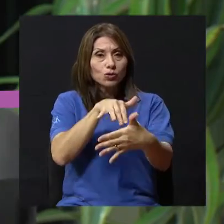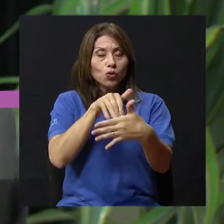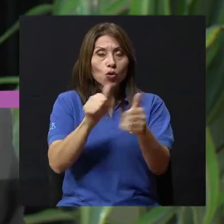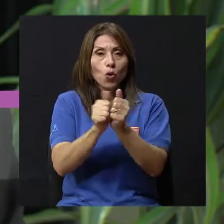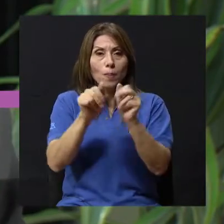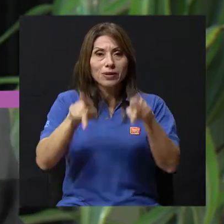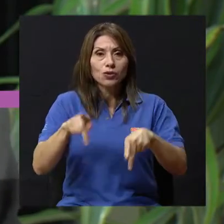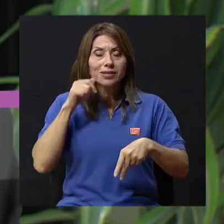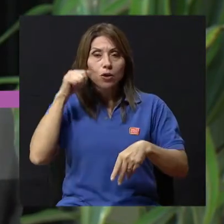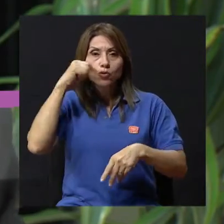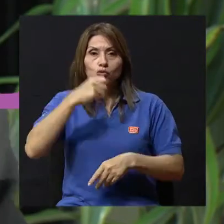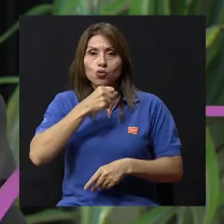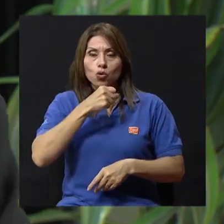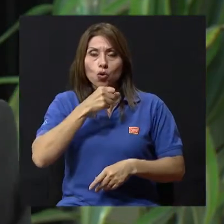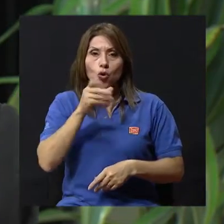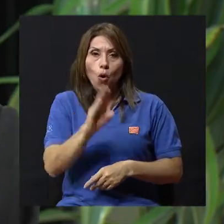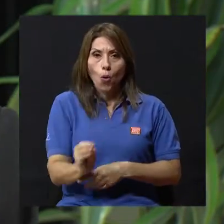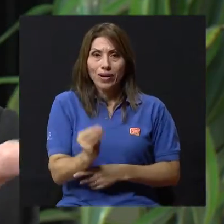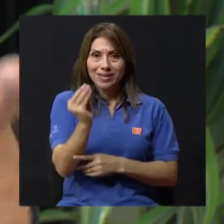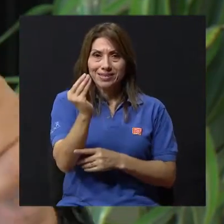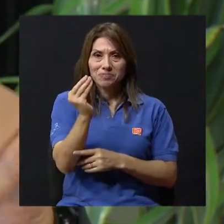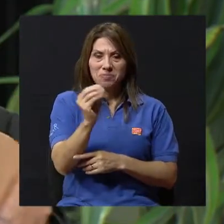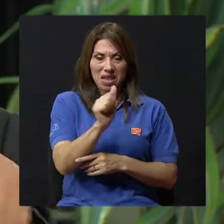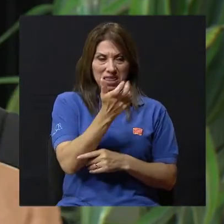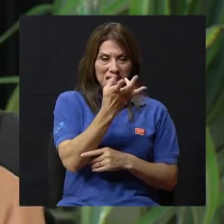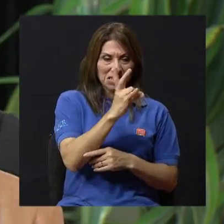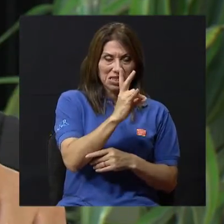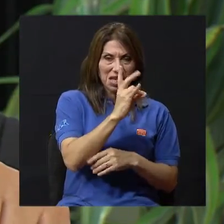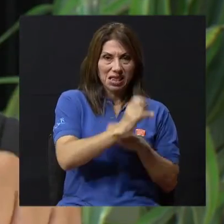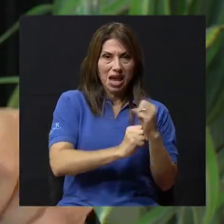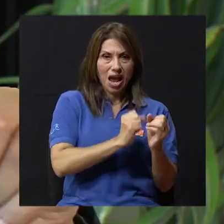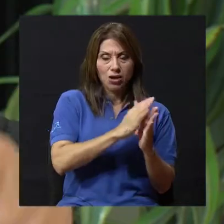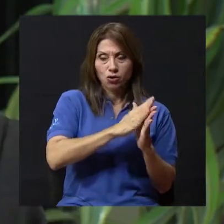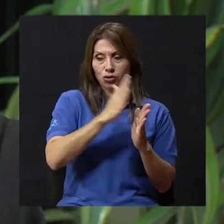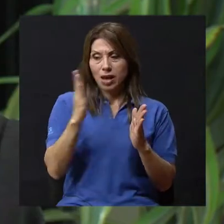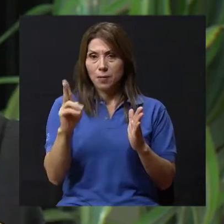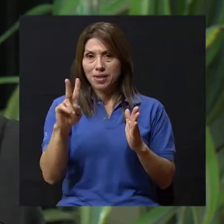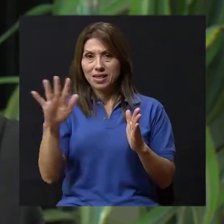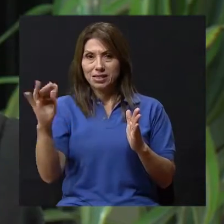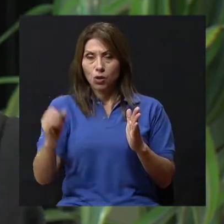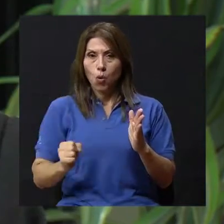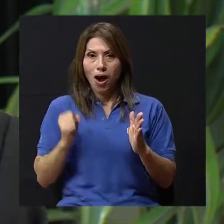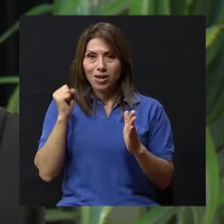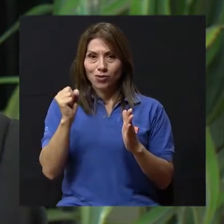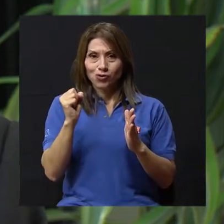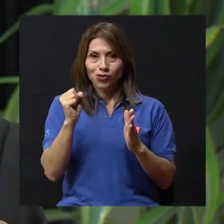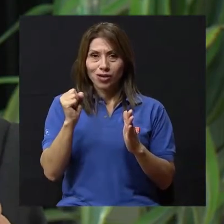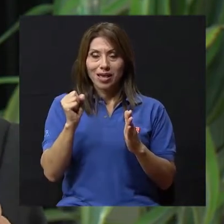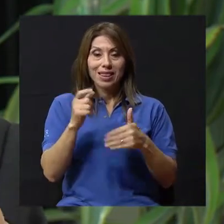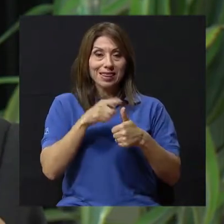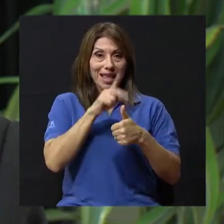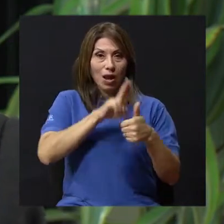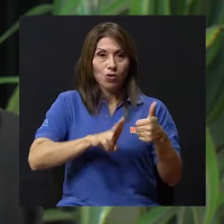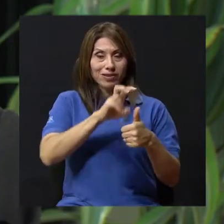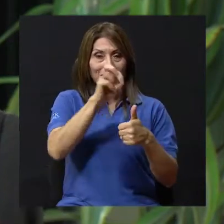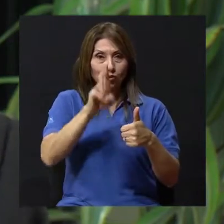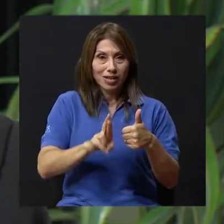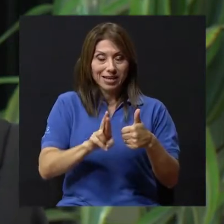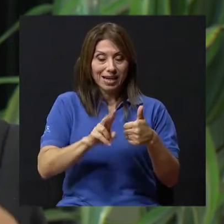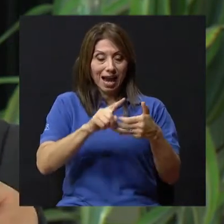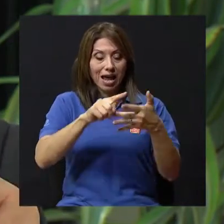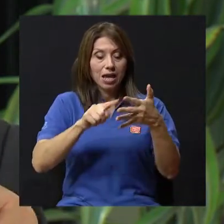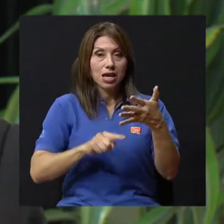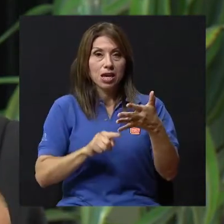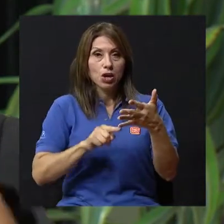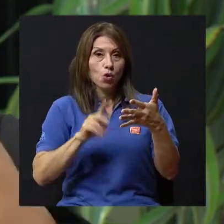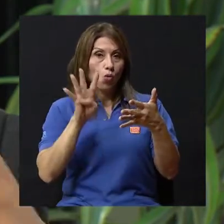jóvenes, entre los 17 y 25 años, que eran estudiantes de la Universidad de Costa Rica y de 4 universidades más privadas en el área